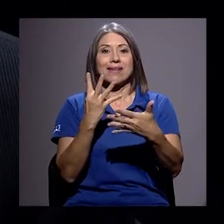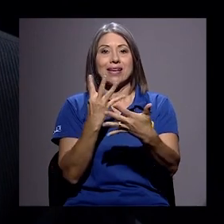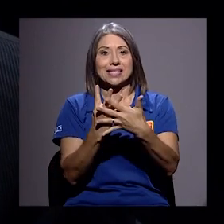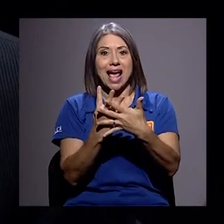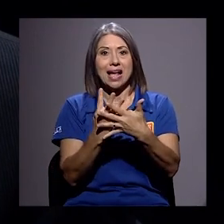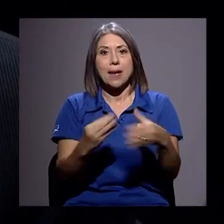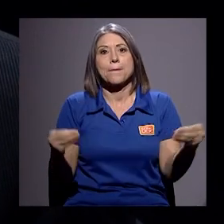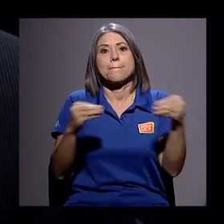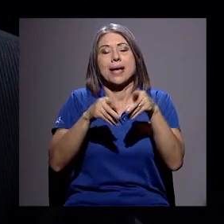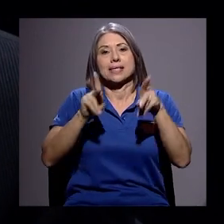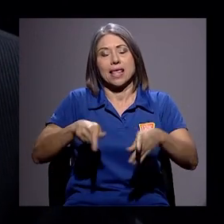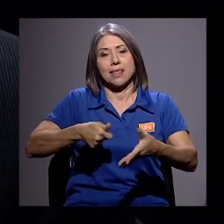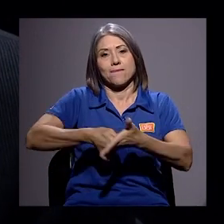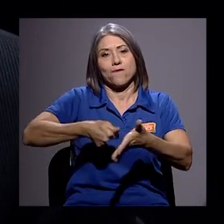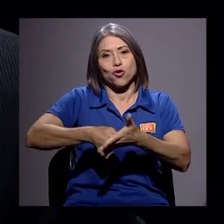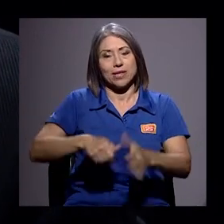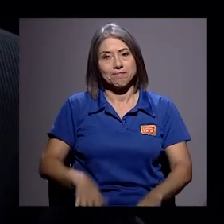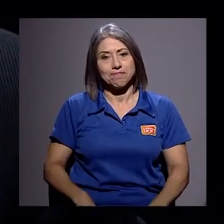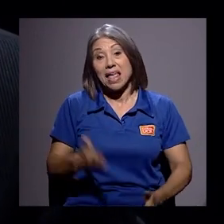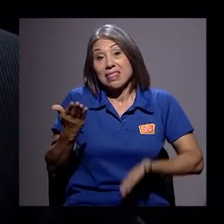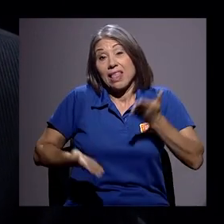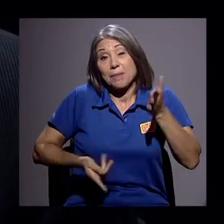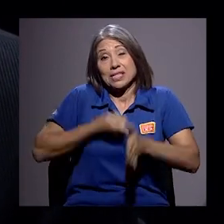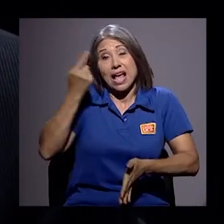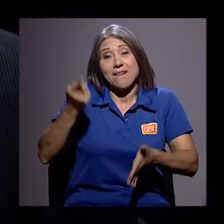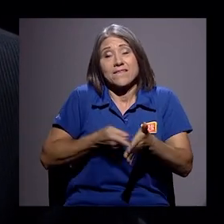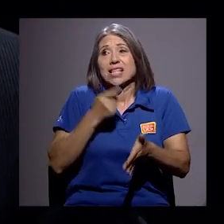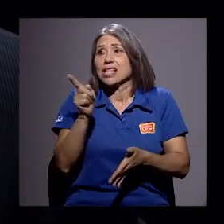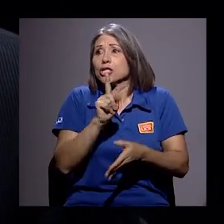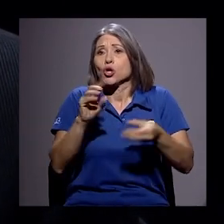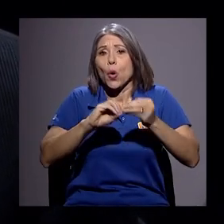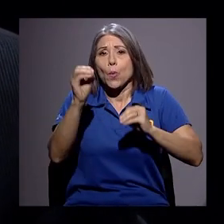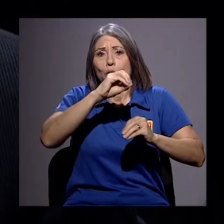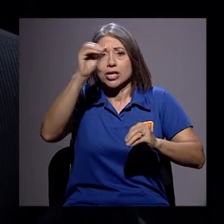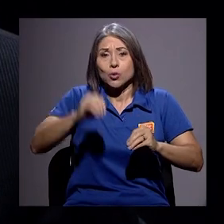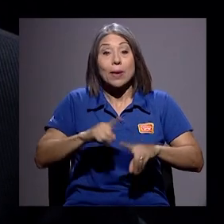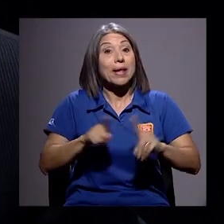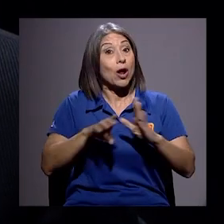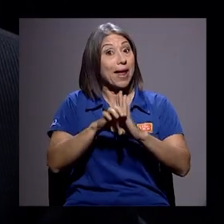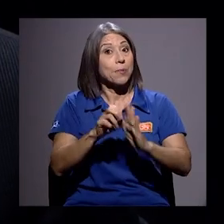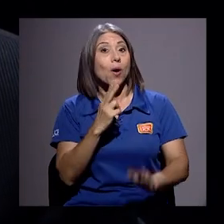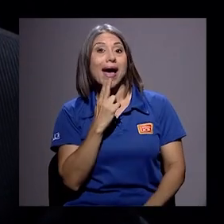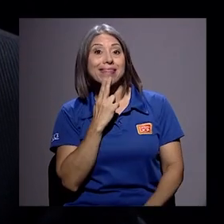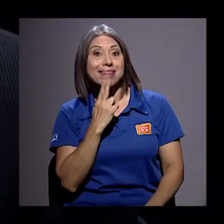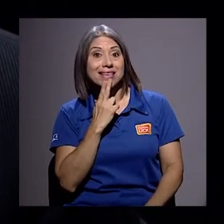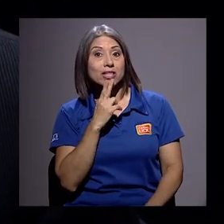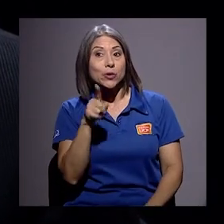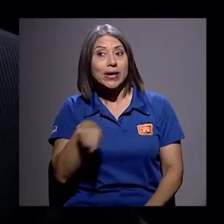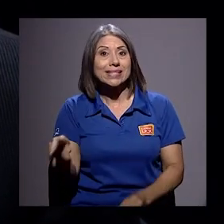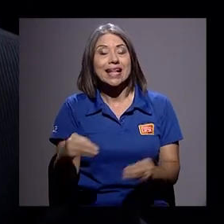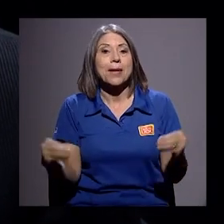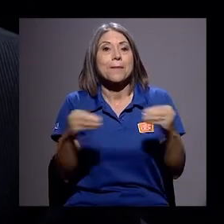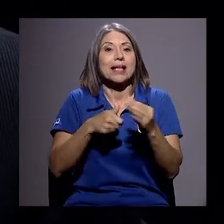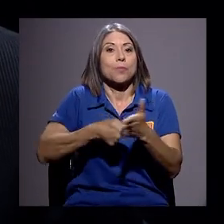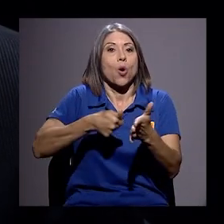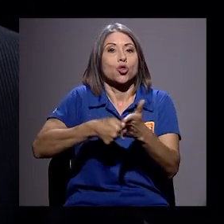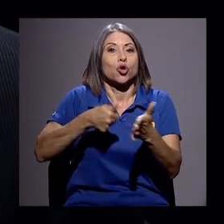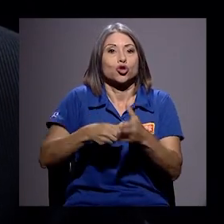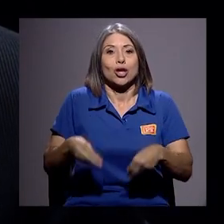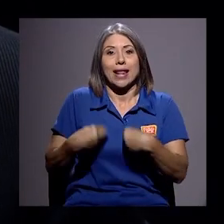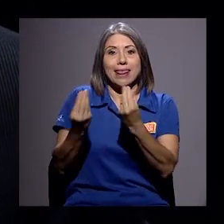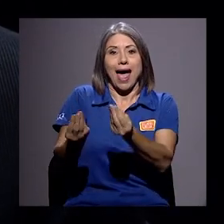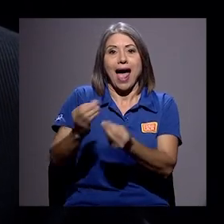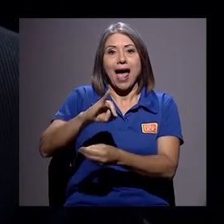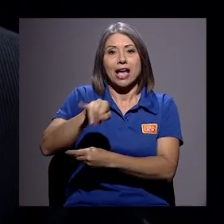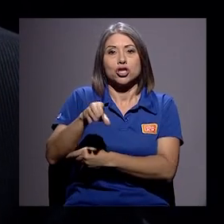más vota gente tal vez a veces no tanto porcentualmente pero por ejemplo astilló es el distrito que más voto le da johnny araya ahora y ahí